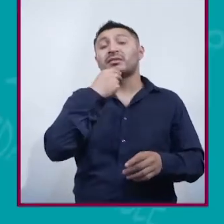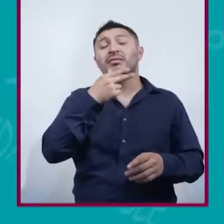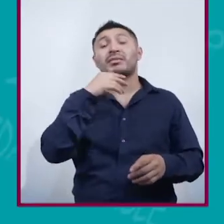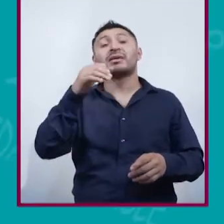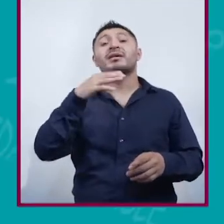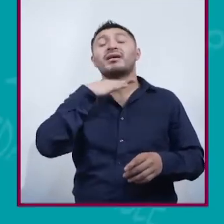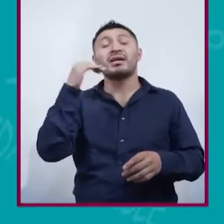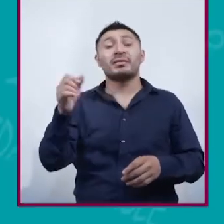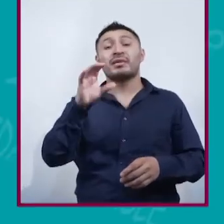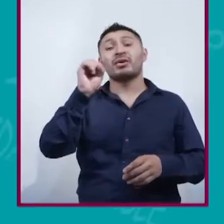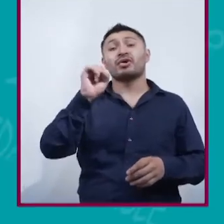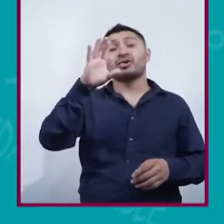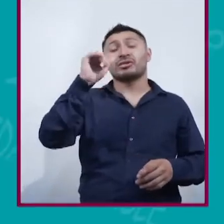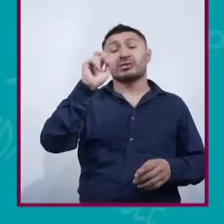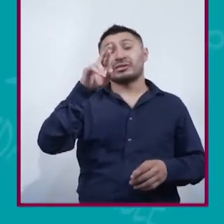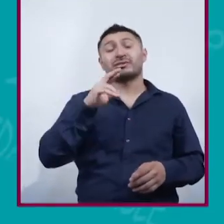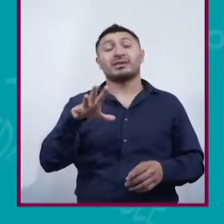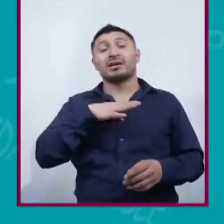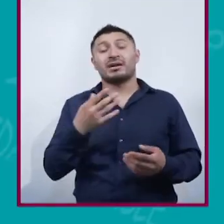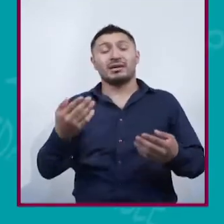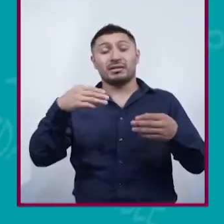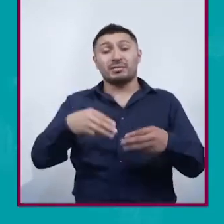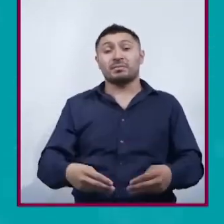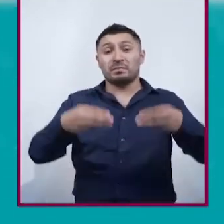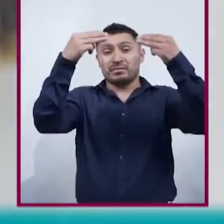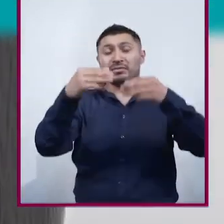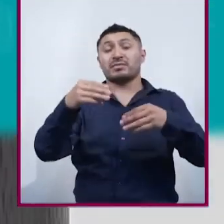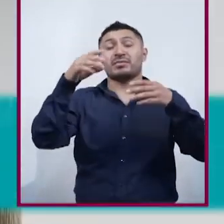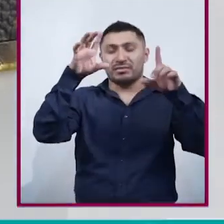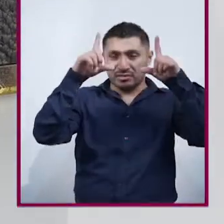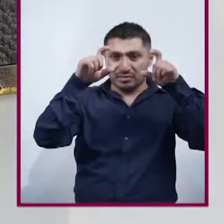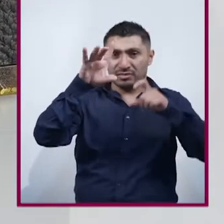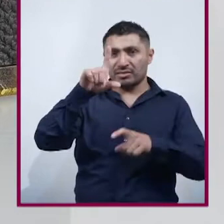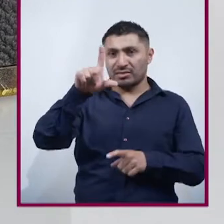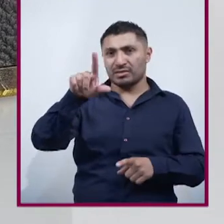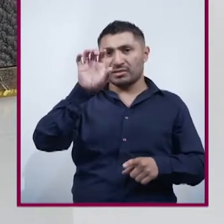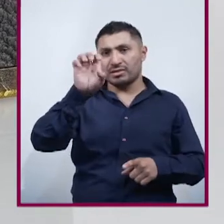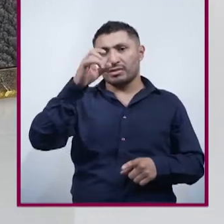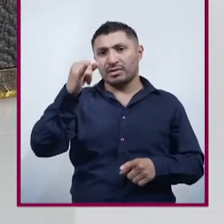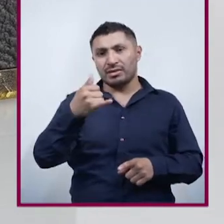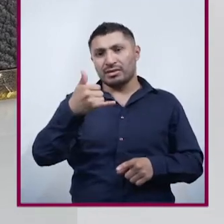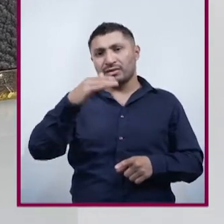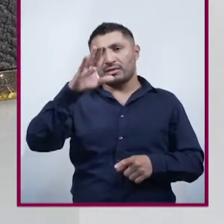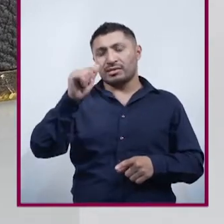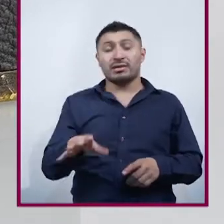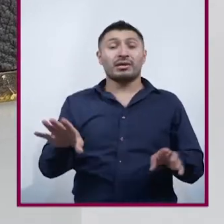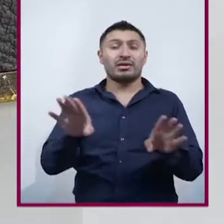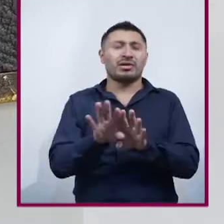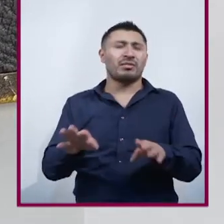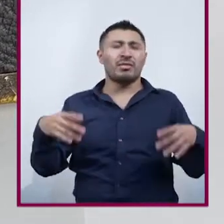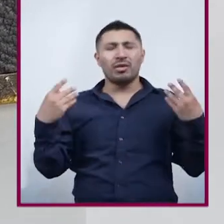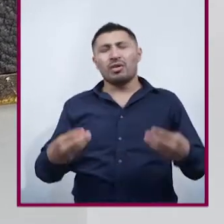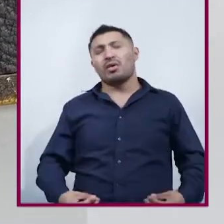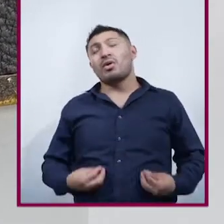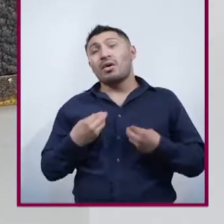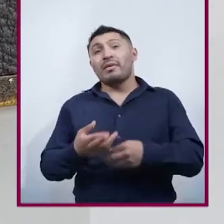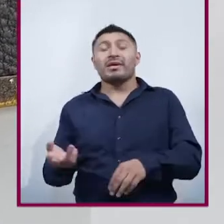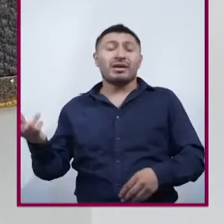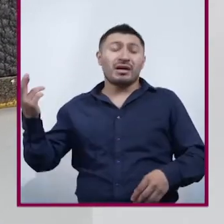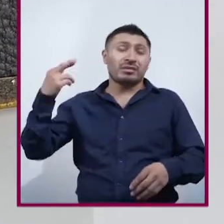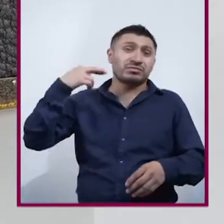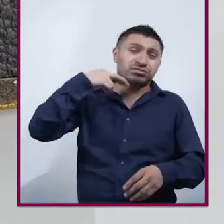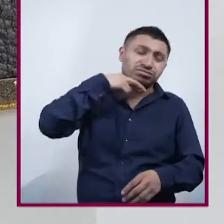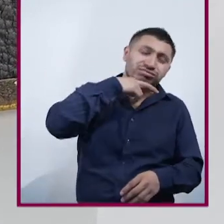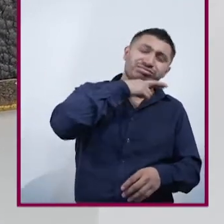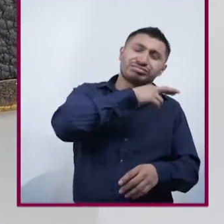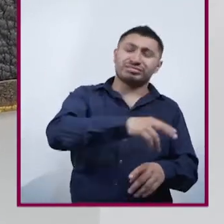alemán Oskar Barnard introdujo al mercado su cámara Leica. Este aparato irrumpió la vida de la sociedad y con